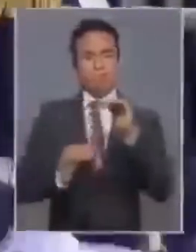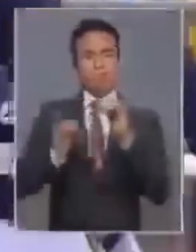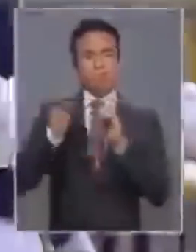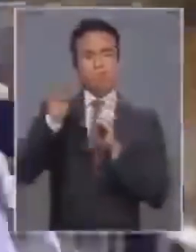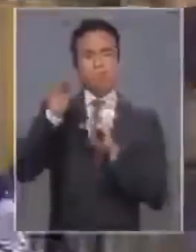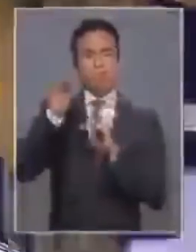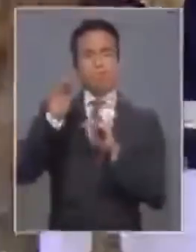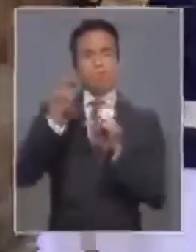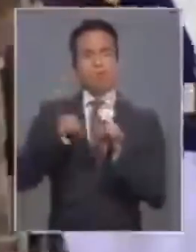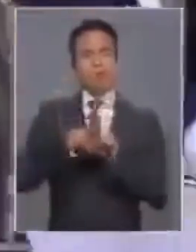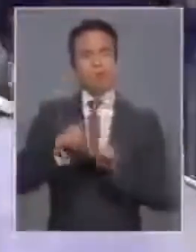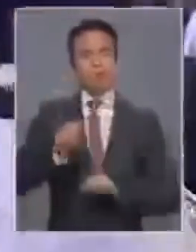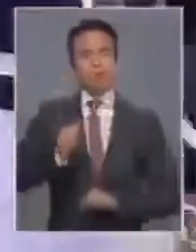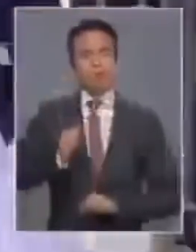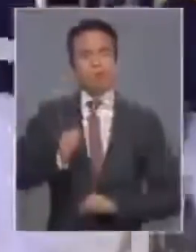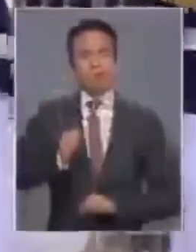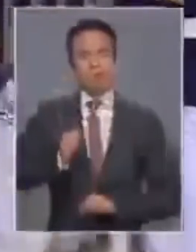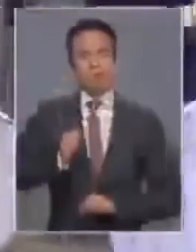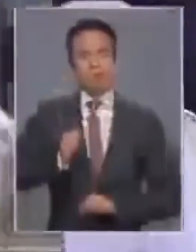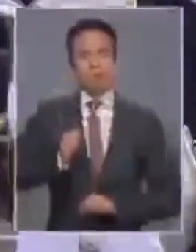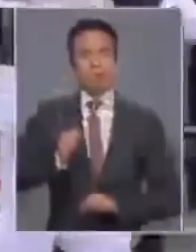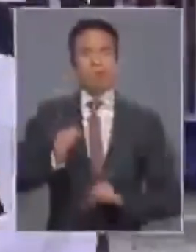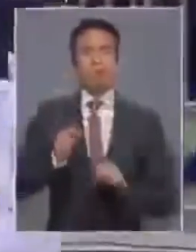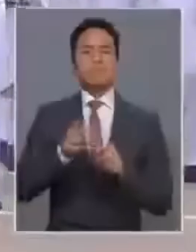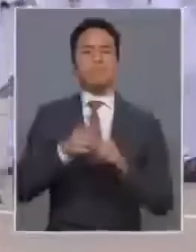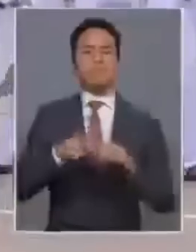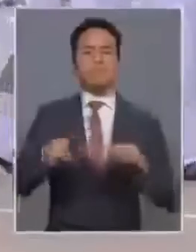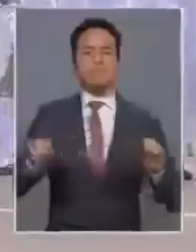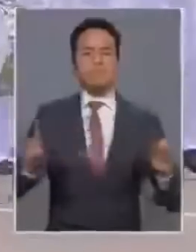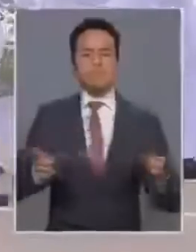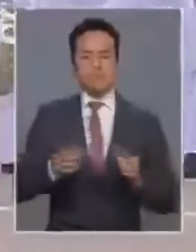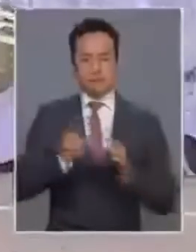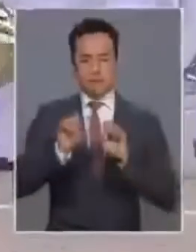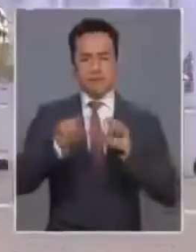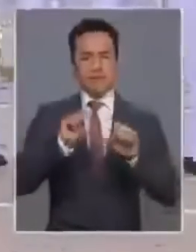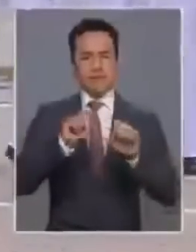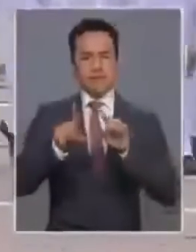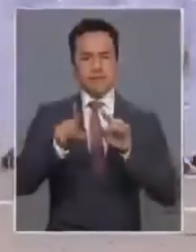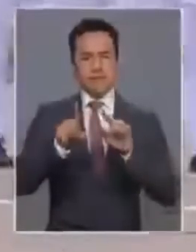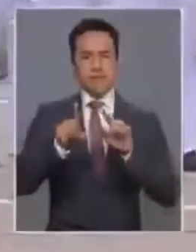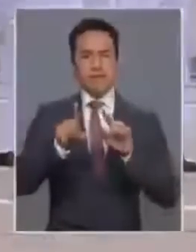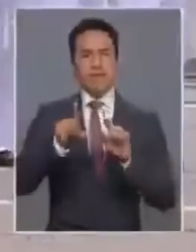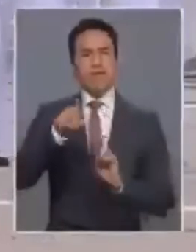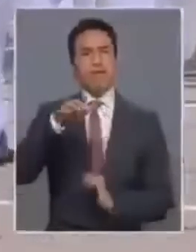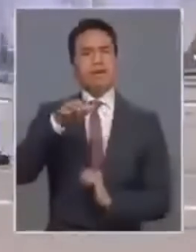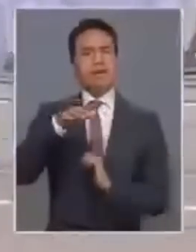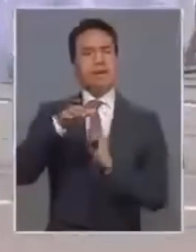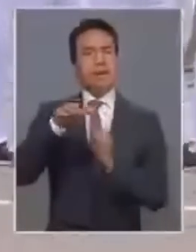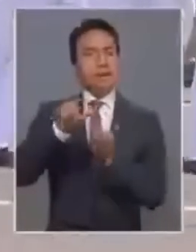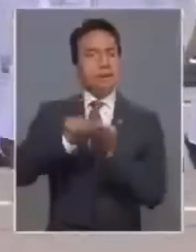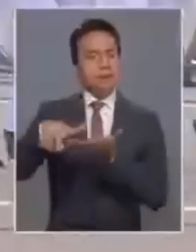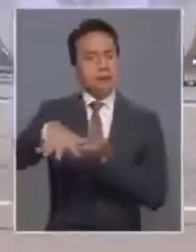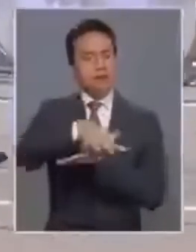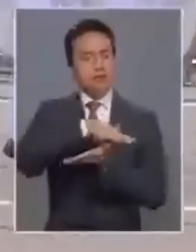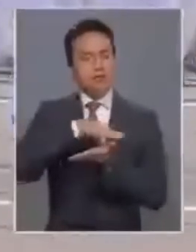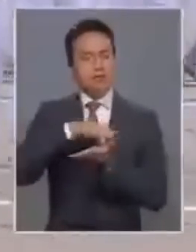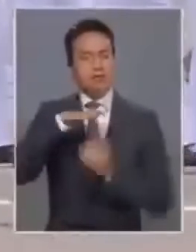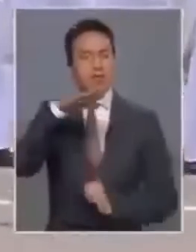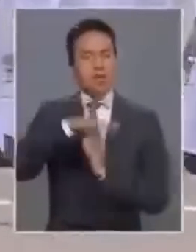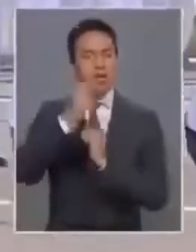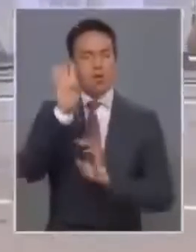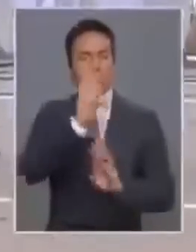expresión. ¡Cuánta elegancia, señores! ¡Qué belleza! La defensa del espacio soberano a través de su control y